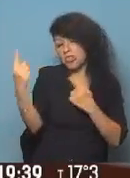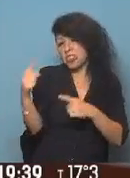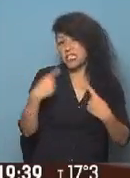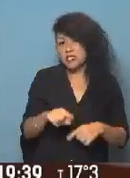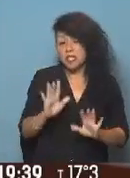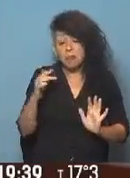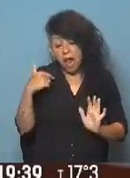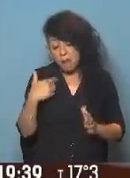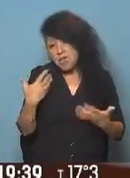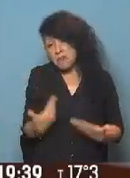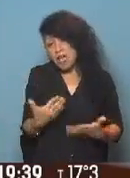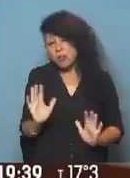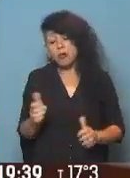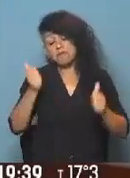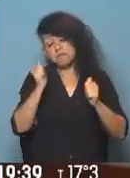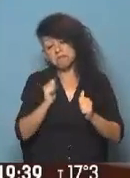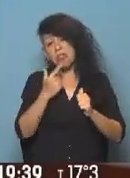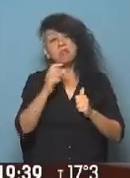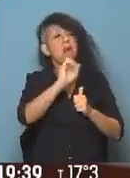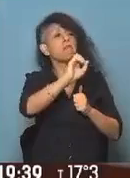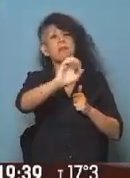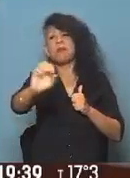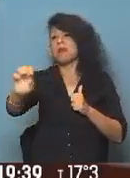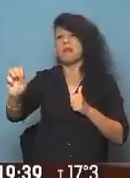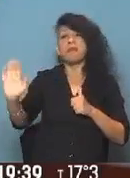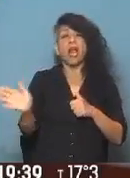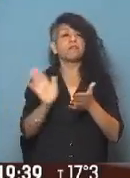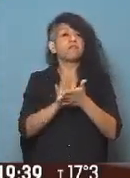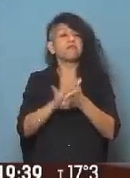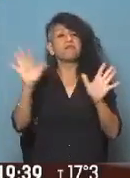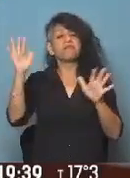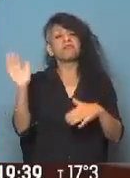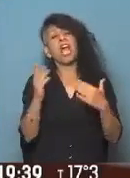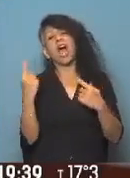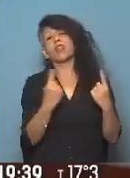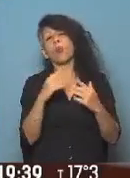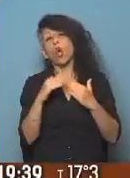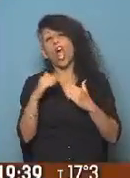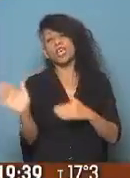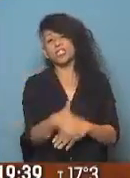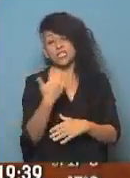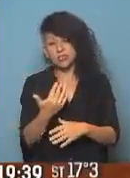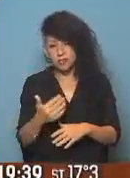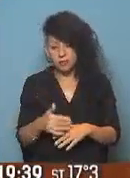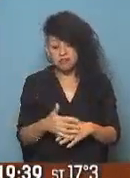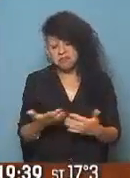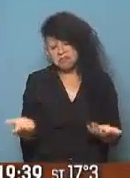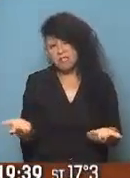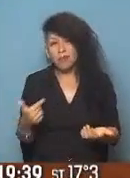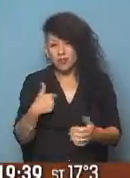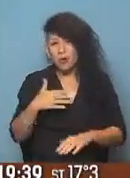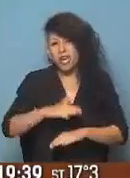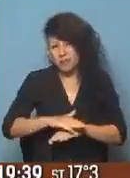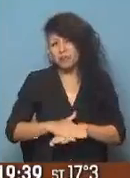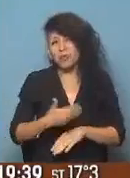era como opositor sentarme en una banca y decir que está todo mal, aplausos y nos vamos cada uno a nuestras casas. Ahora, en mi caso tengo la responsabilidad